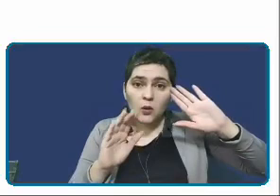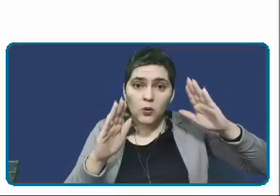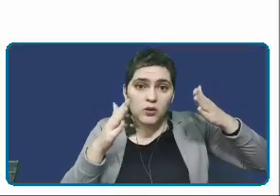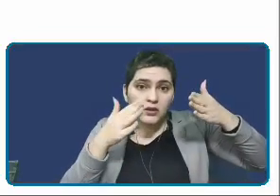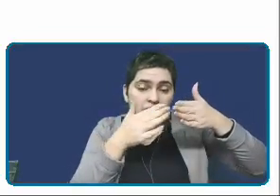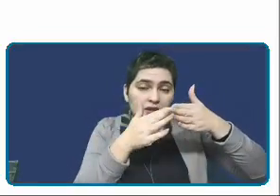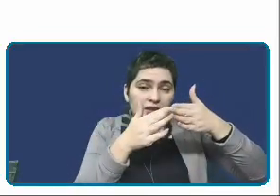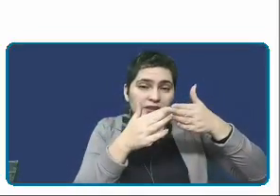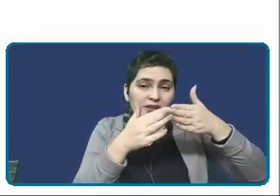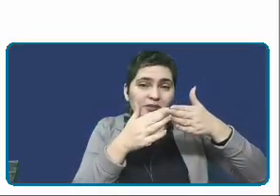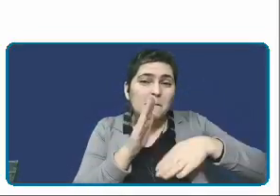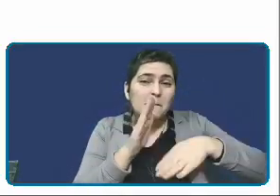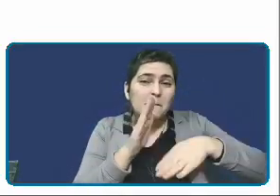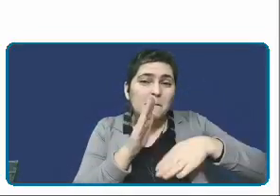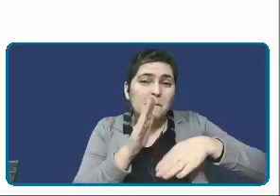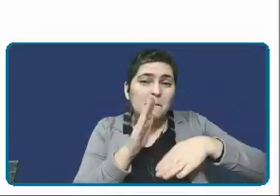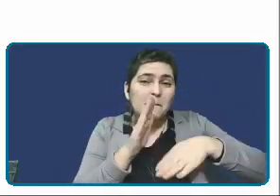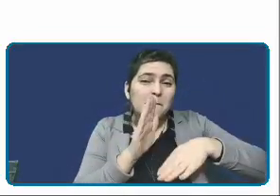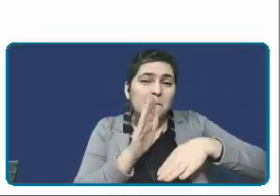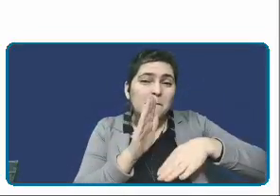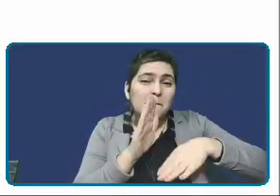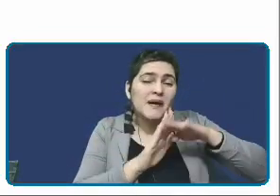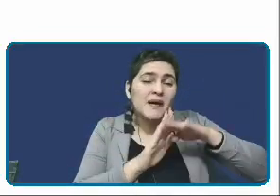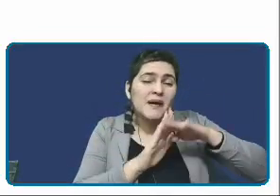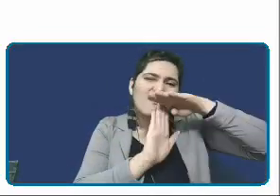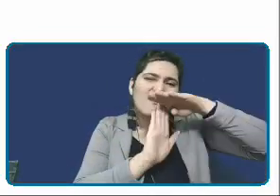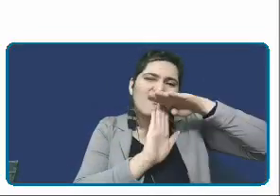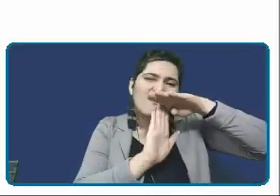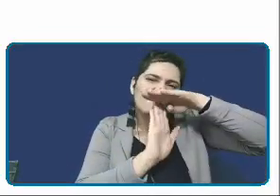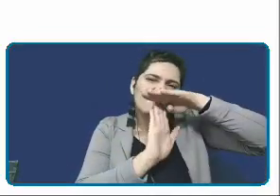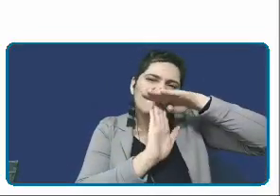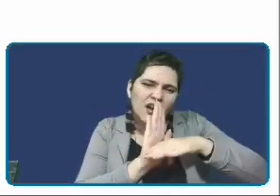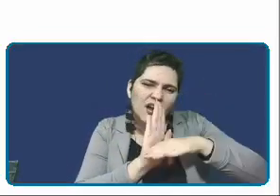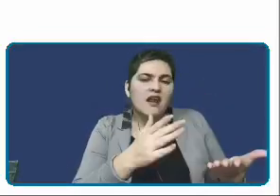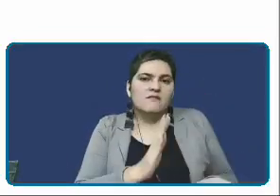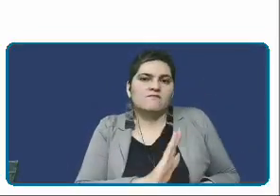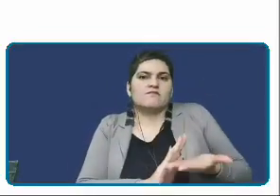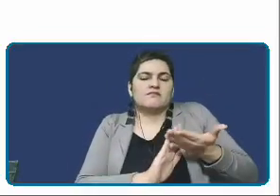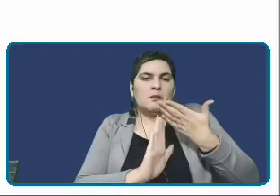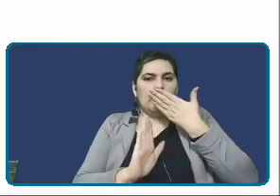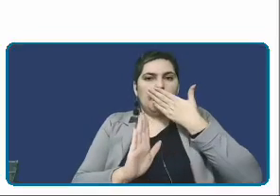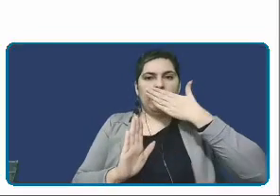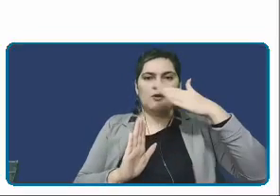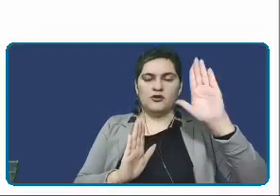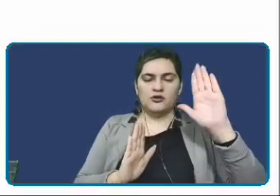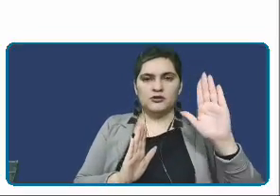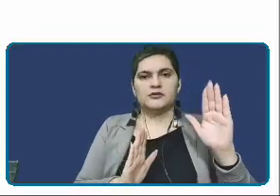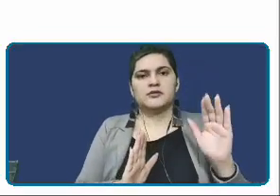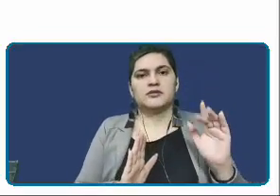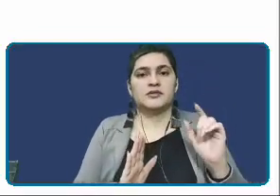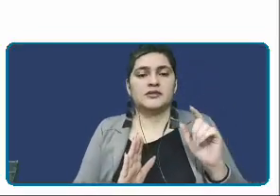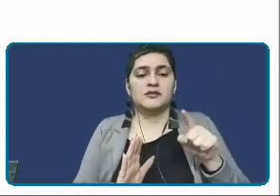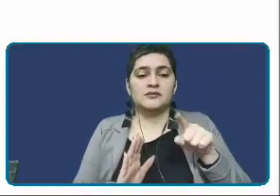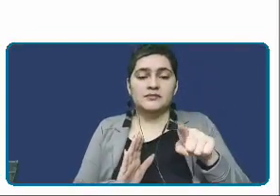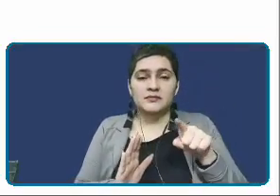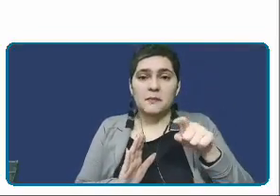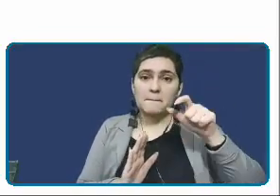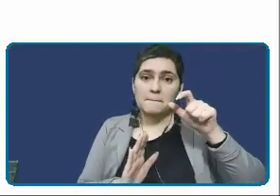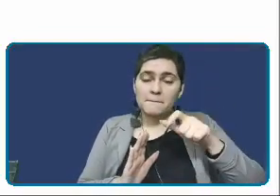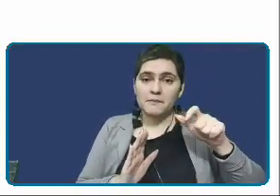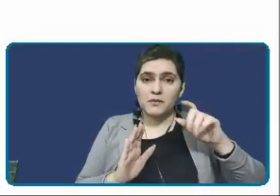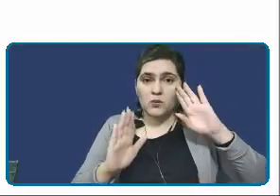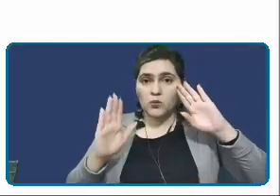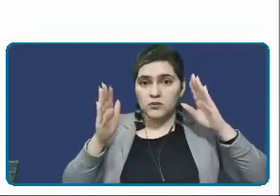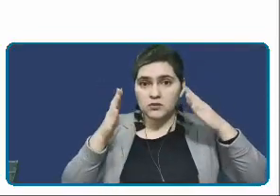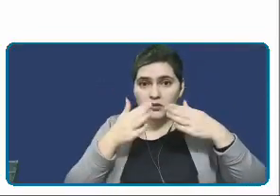están bajas y por eso hay un beneficio. Y por otro lado, las cosas malas serían que en autismo la población consume